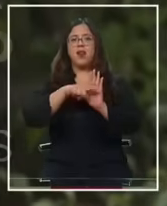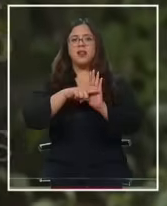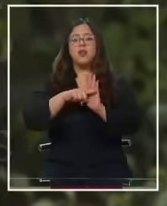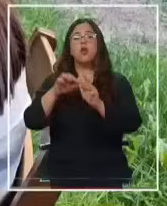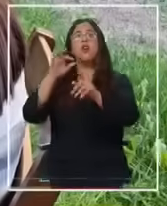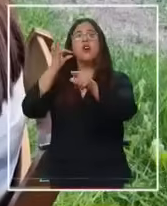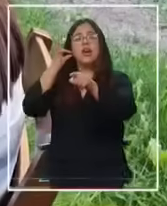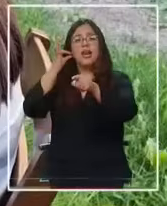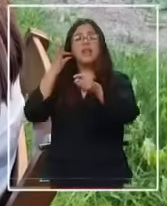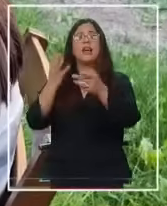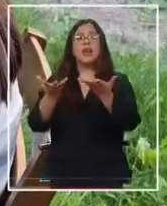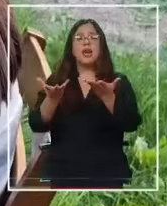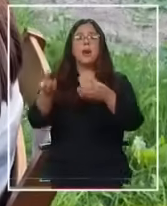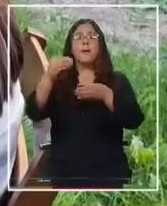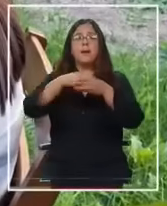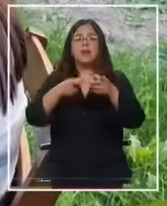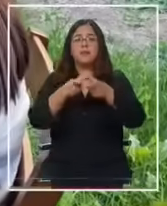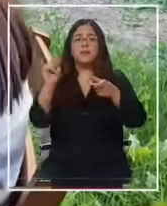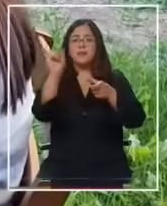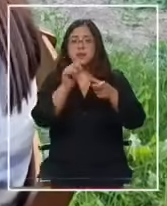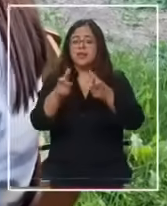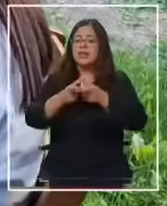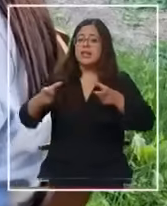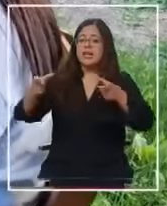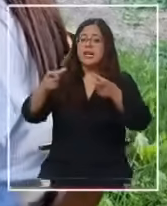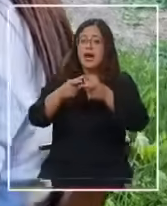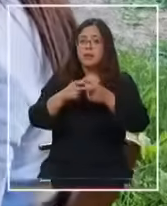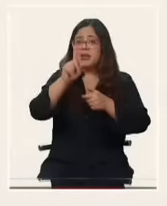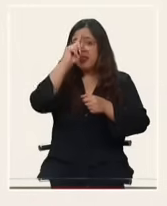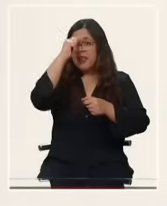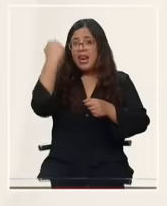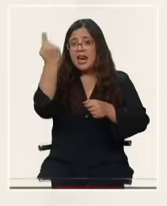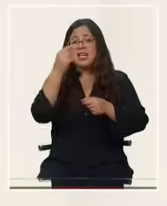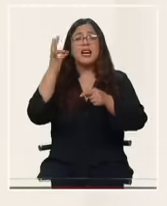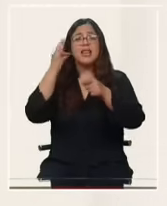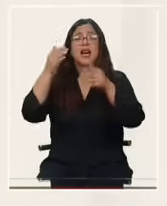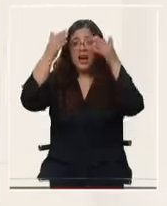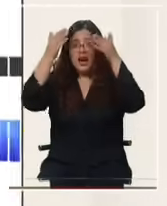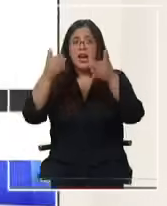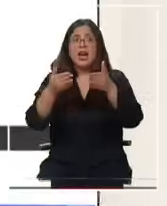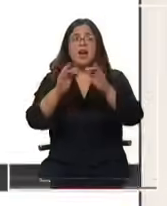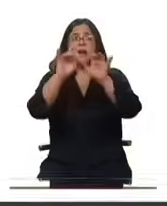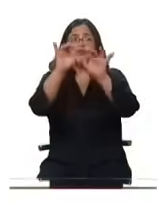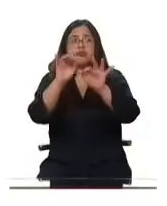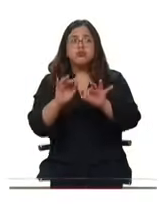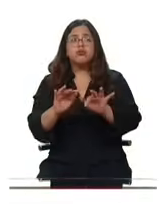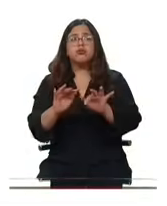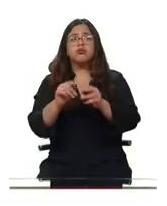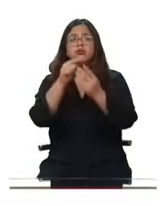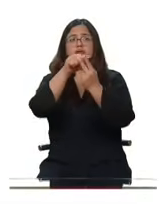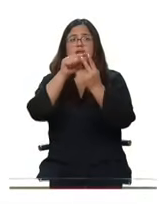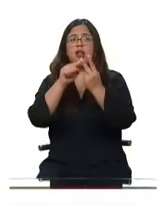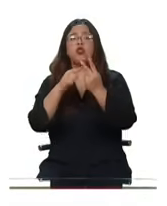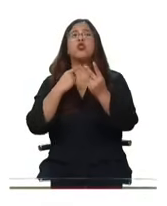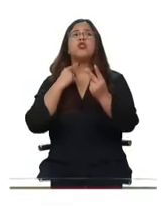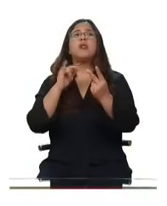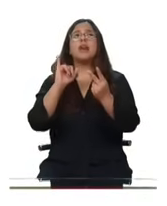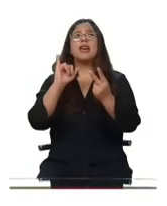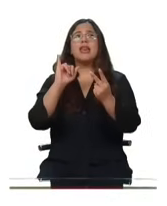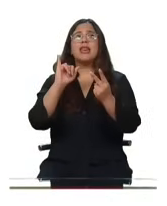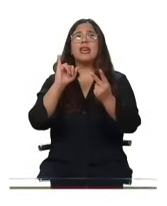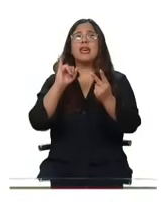Silvia es paciente de ISAPRE. El Comité de Casos Complejos de la clínica donde se atiende le prescribió quimioterapia e inmunoterapia